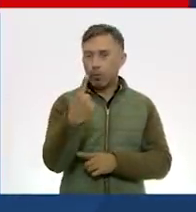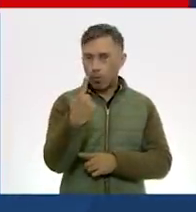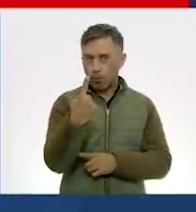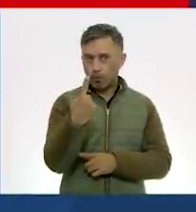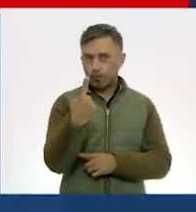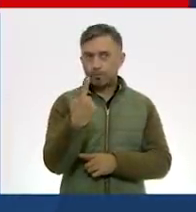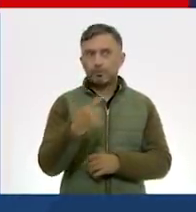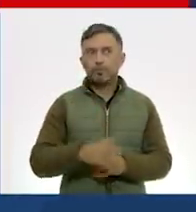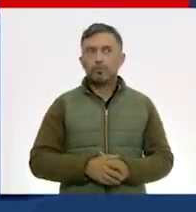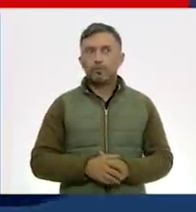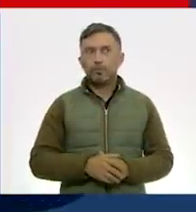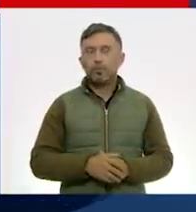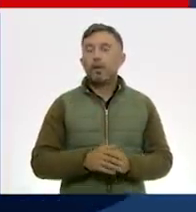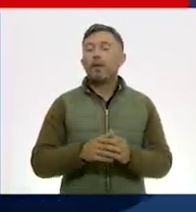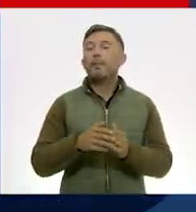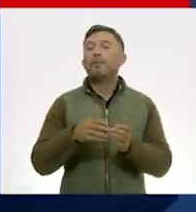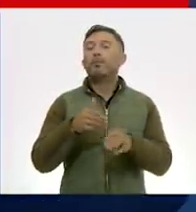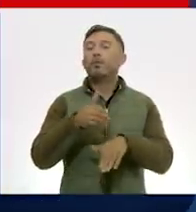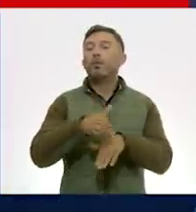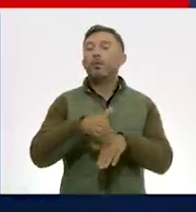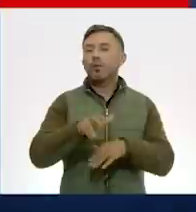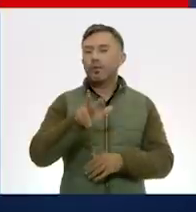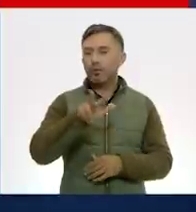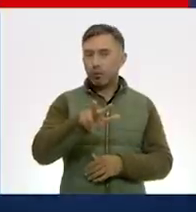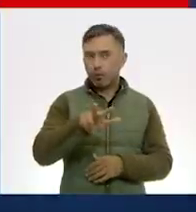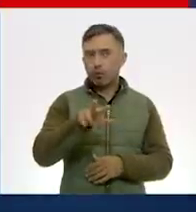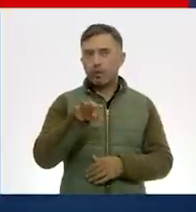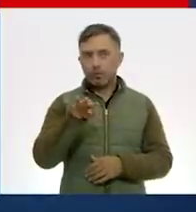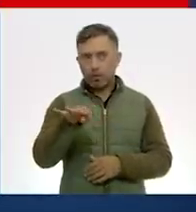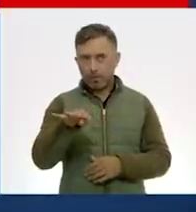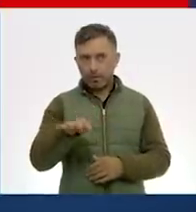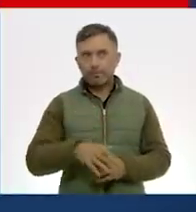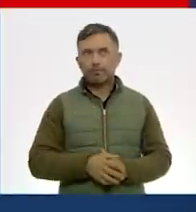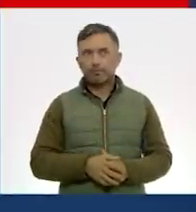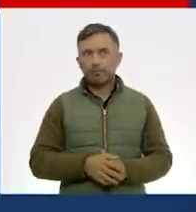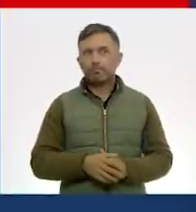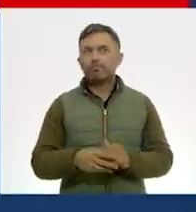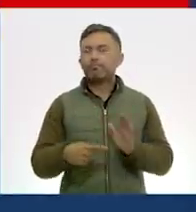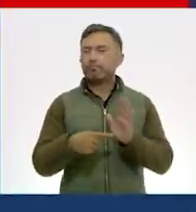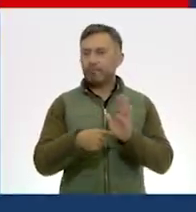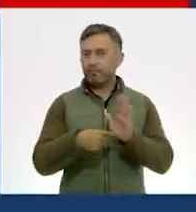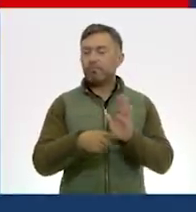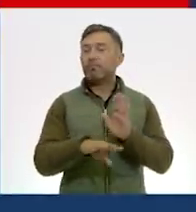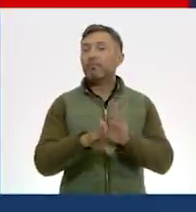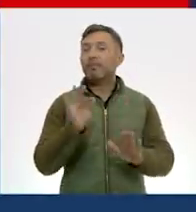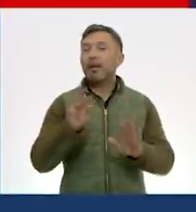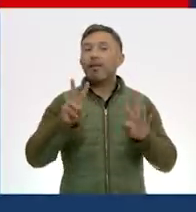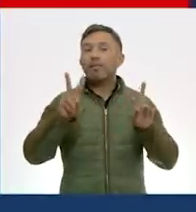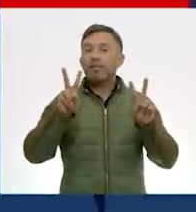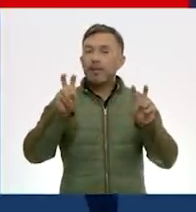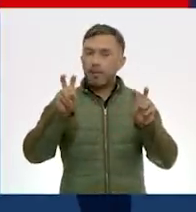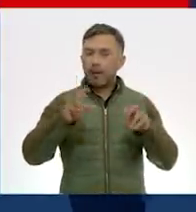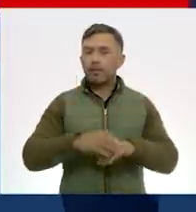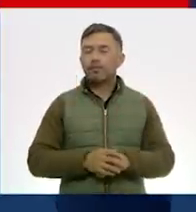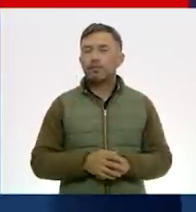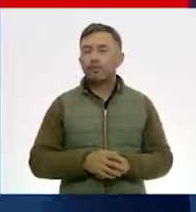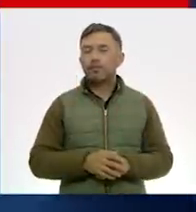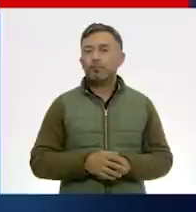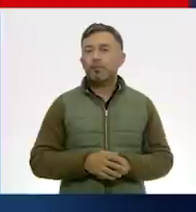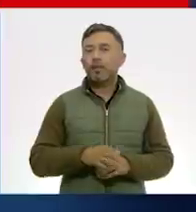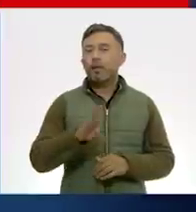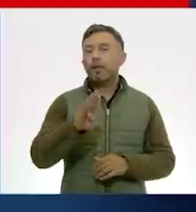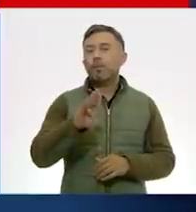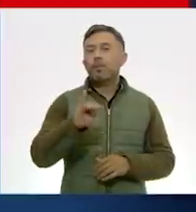las páginas 18 y 19. Ahí van a encontrar el tema de biografías y autobiografías que